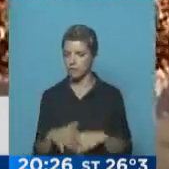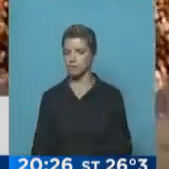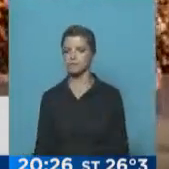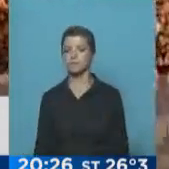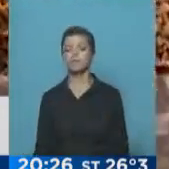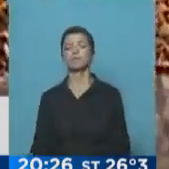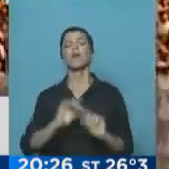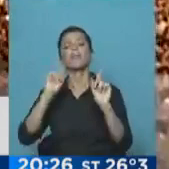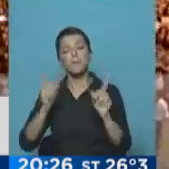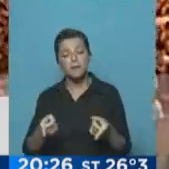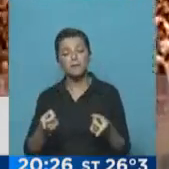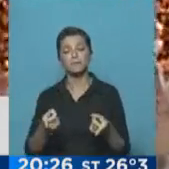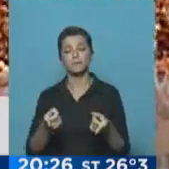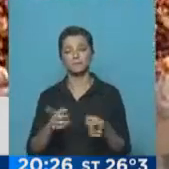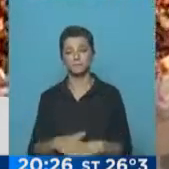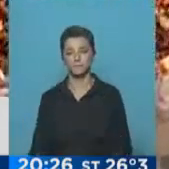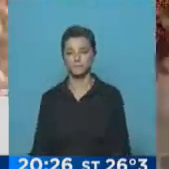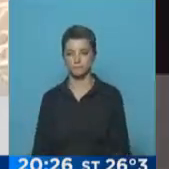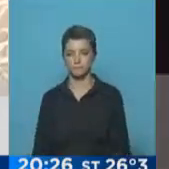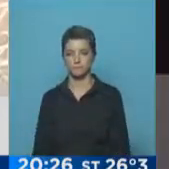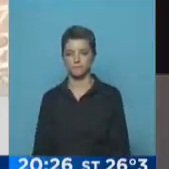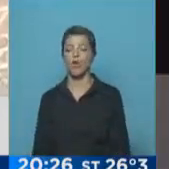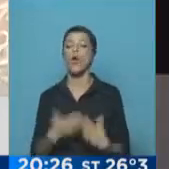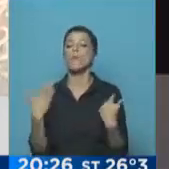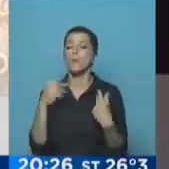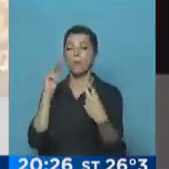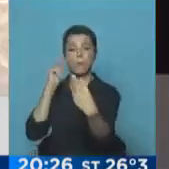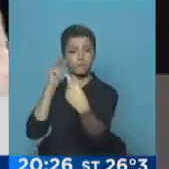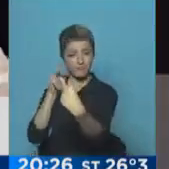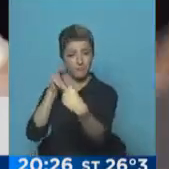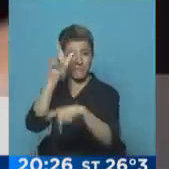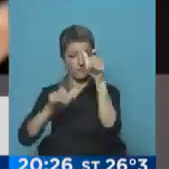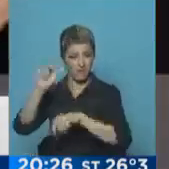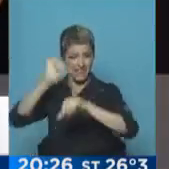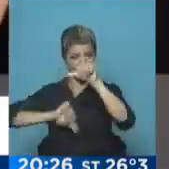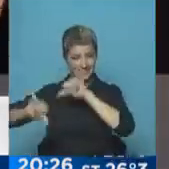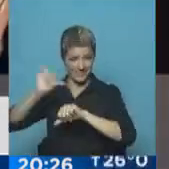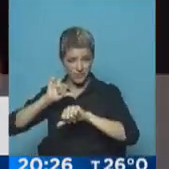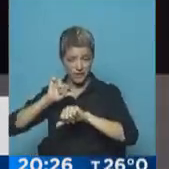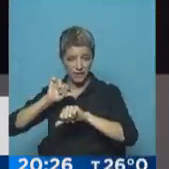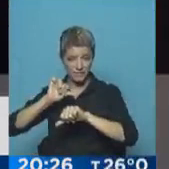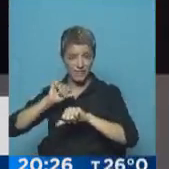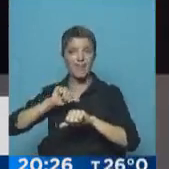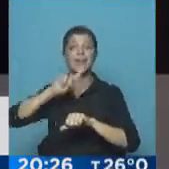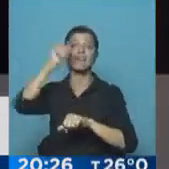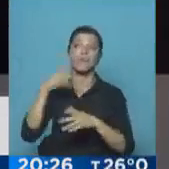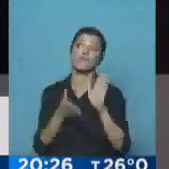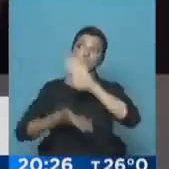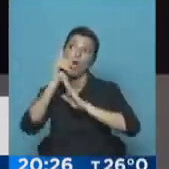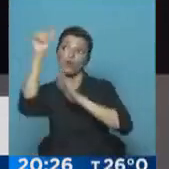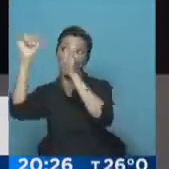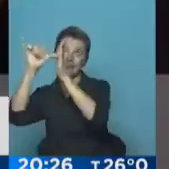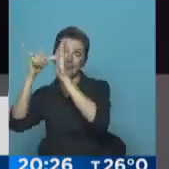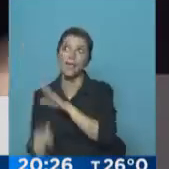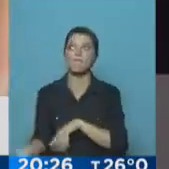Podemos mirar a los ojos de los científicos, de los que volvieron y